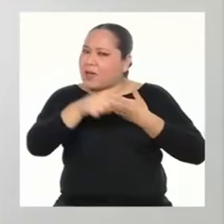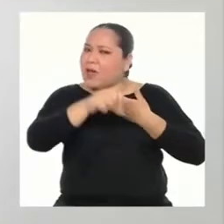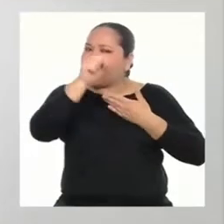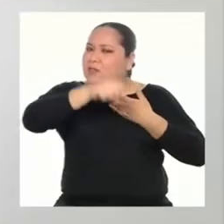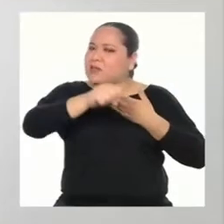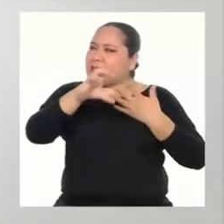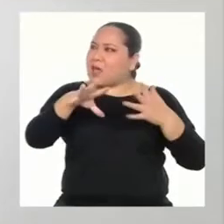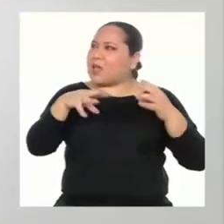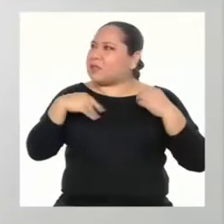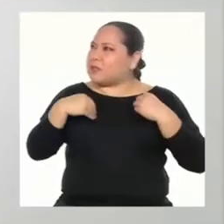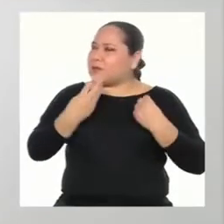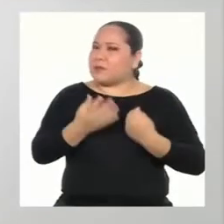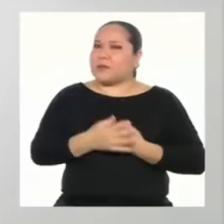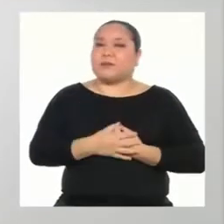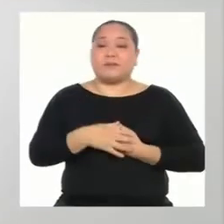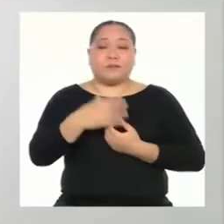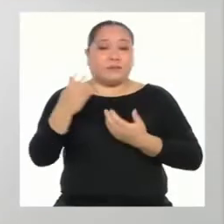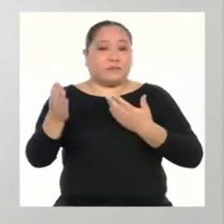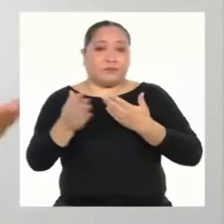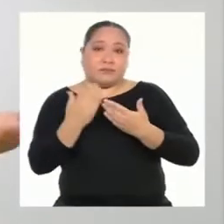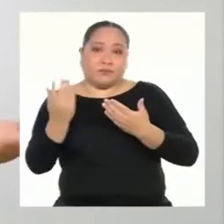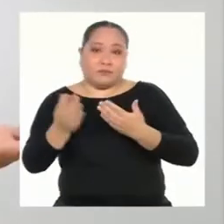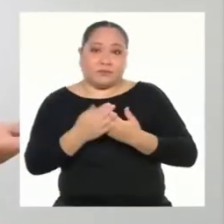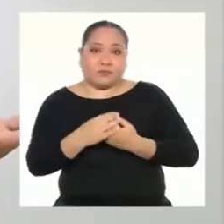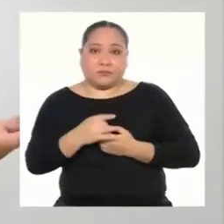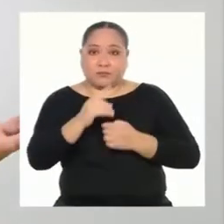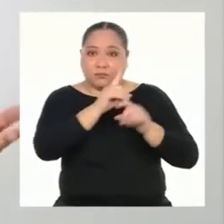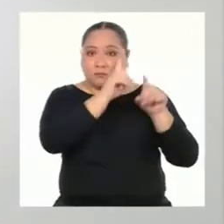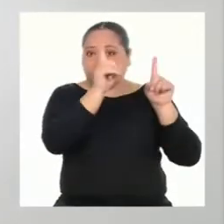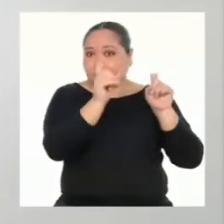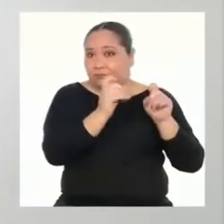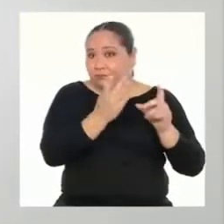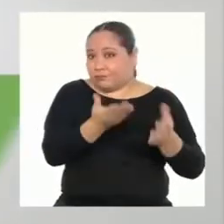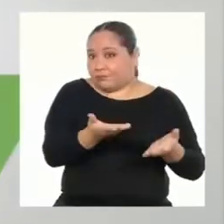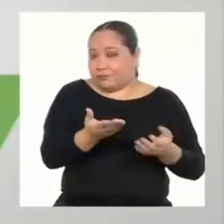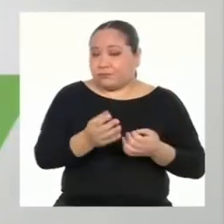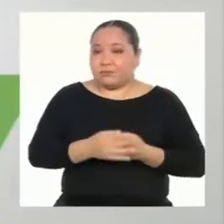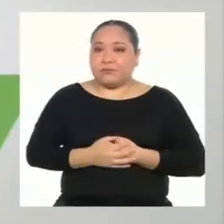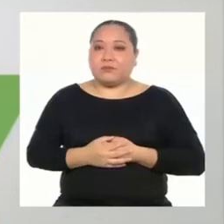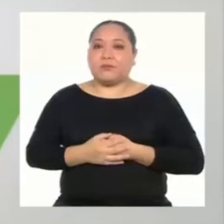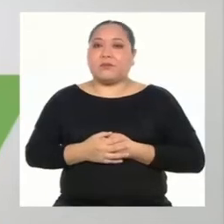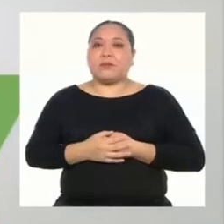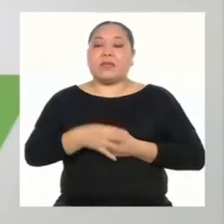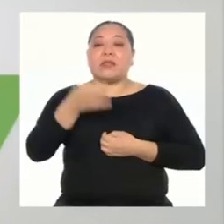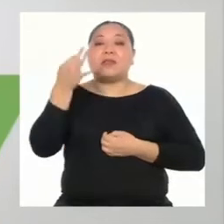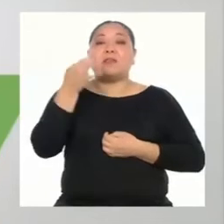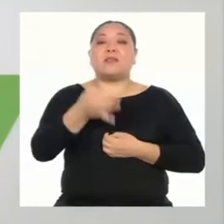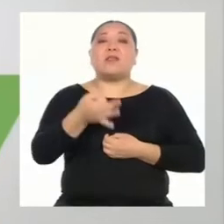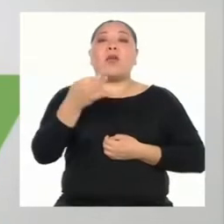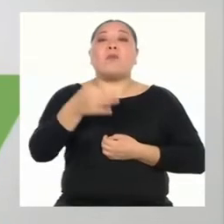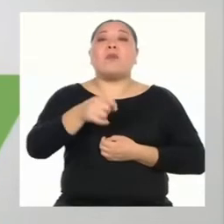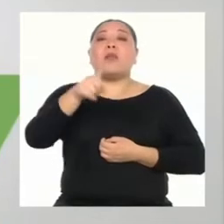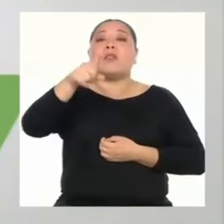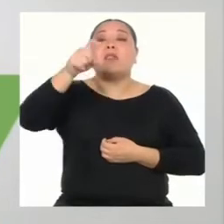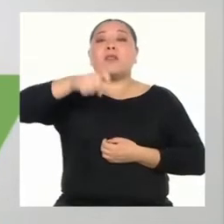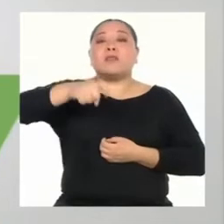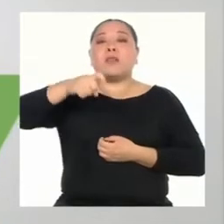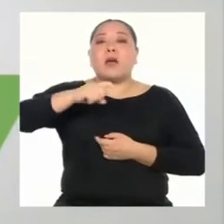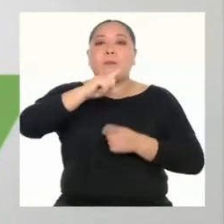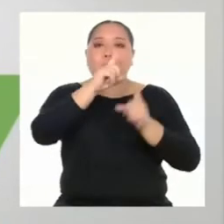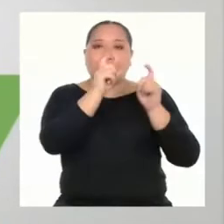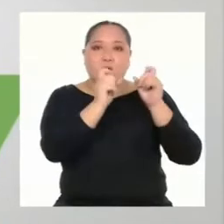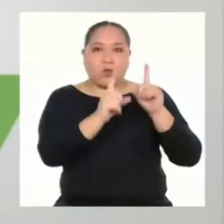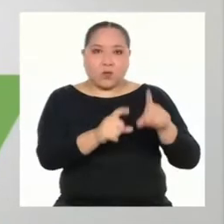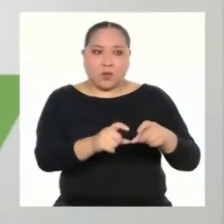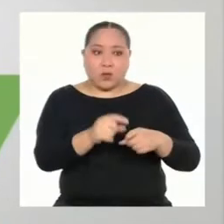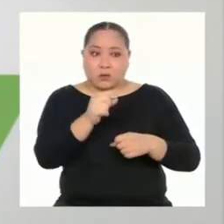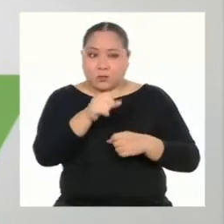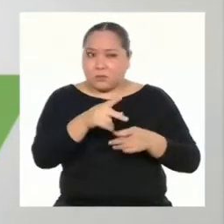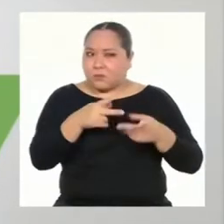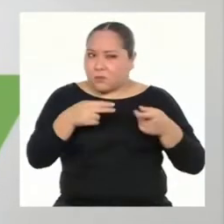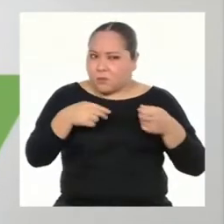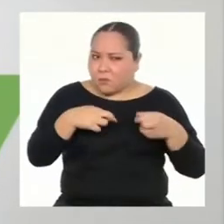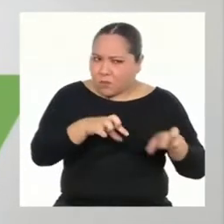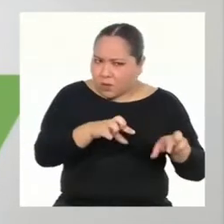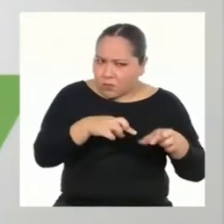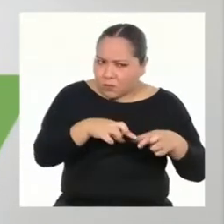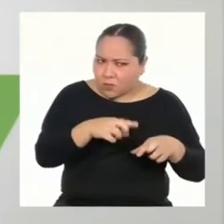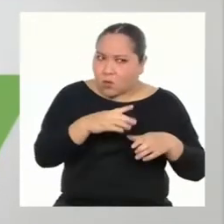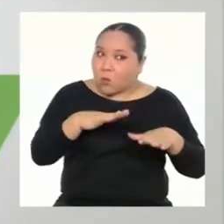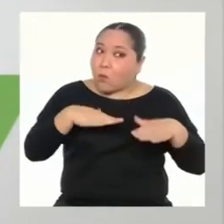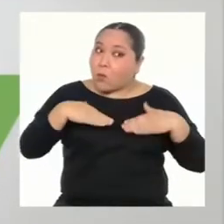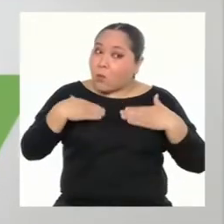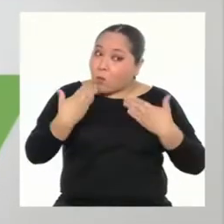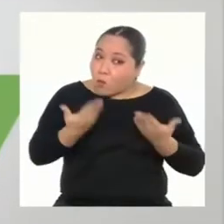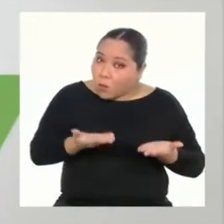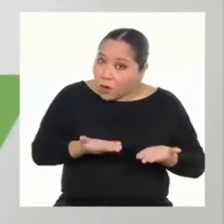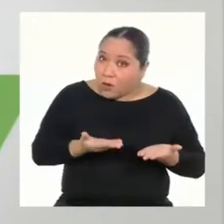consentimiento? Es muy sencillo, Rodrigo, preguntando. Siempre debemos preguntar si tenemos permiso para